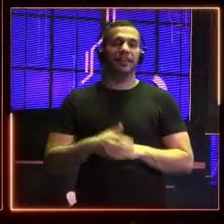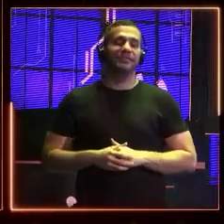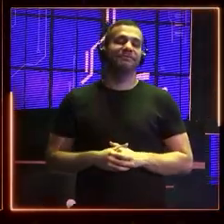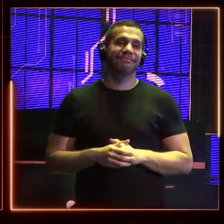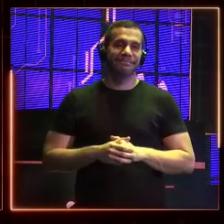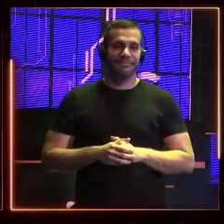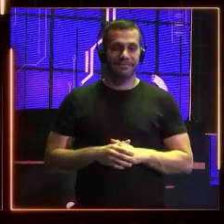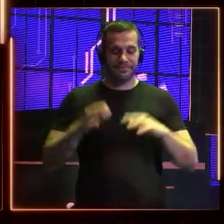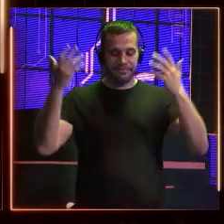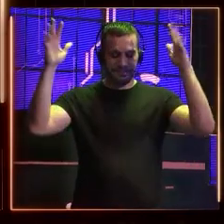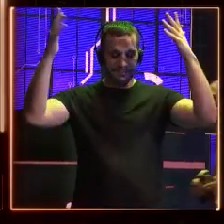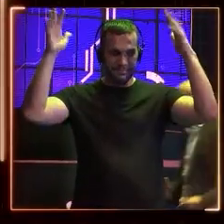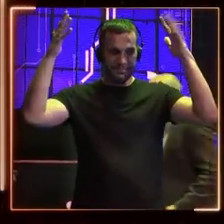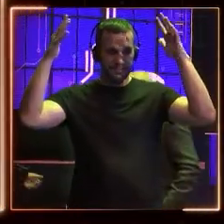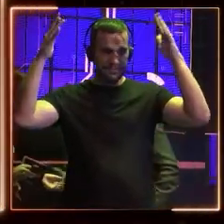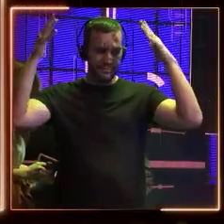artificial Muchísimas gracias isac